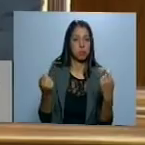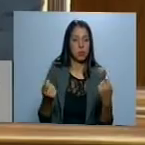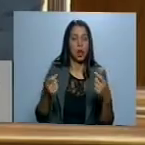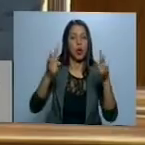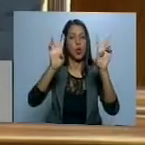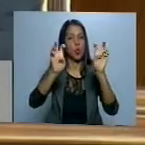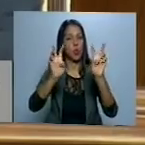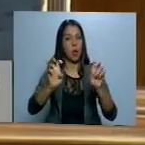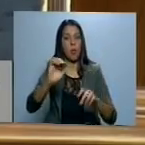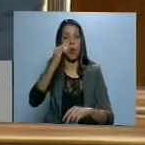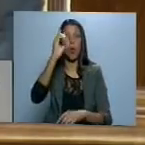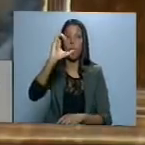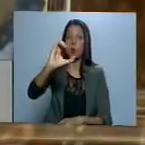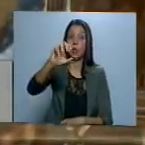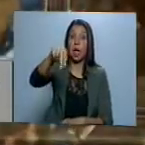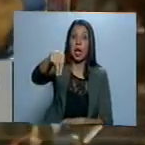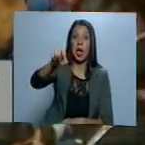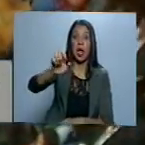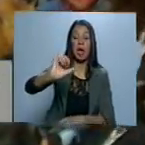Electoral